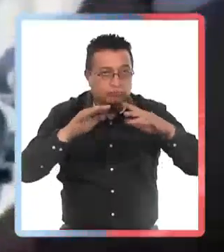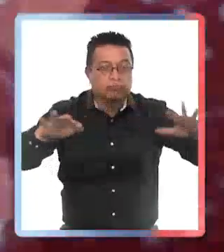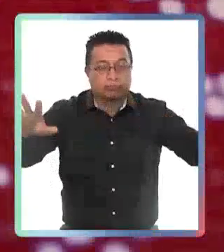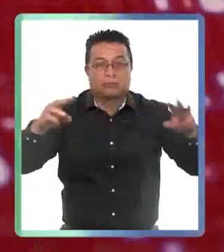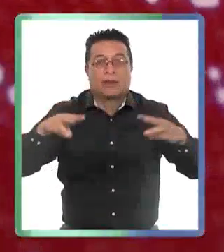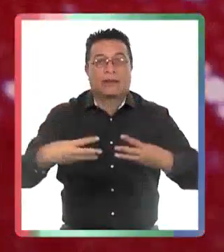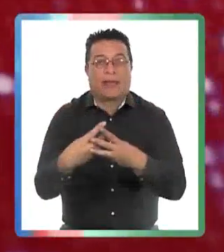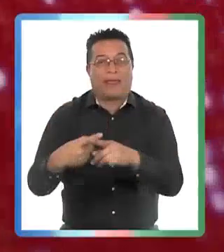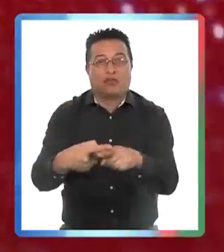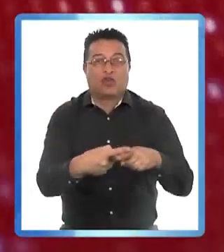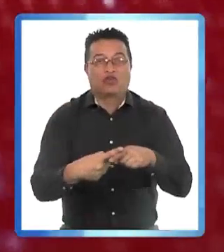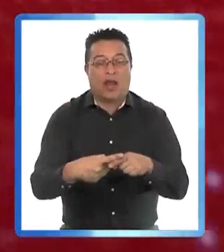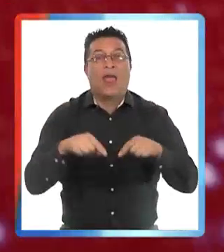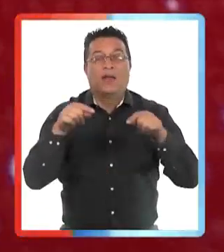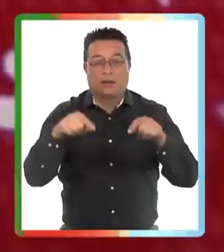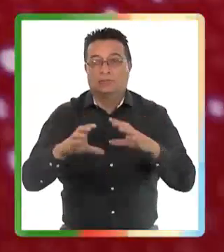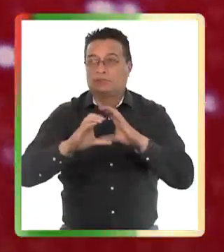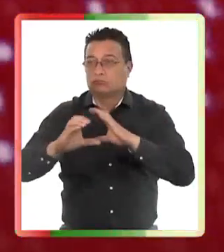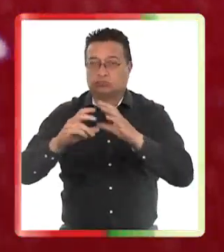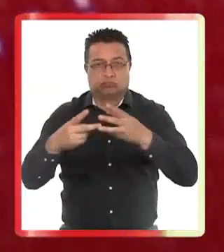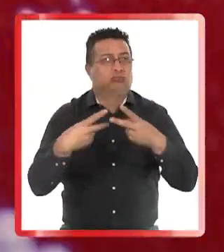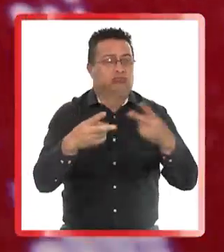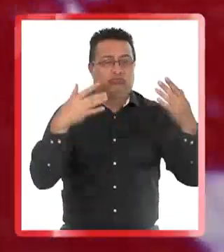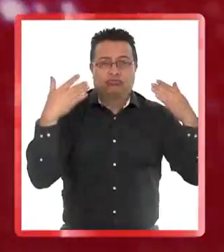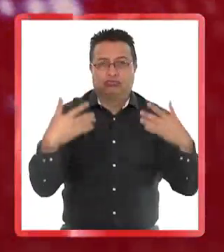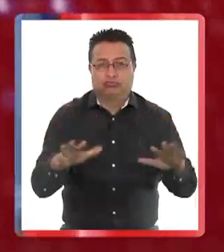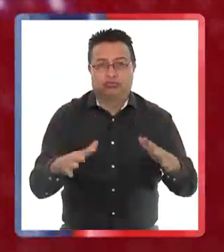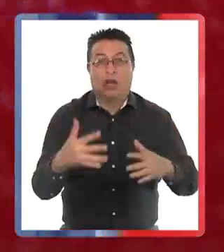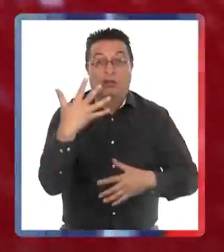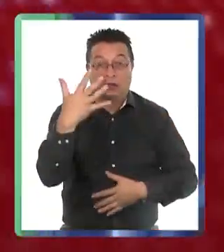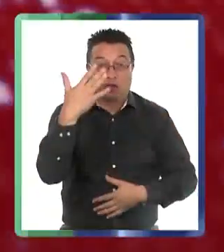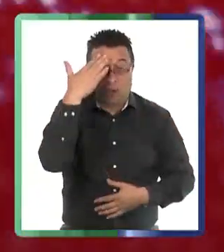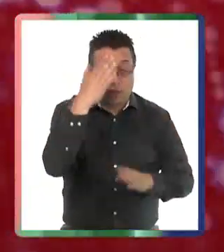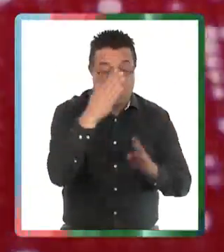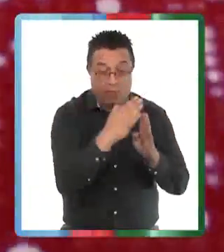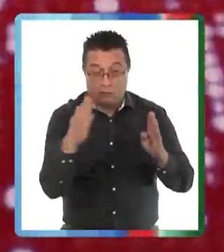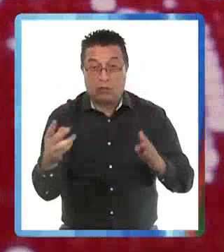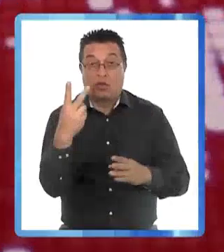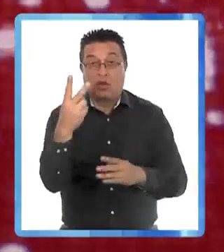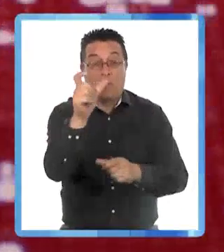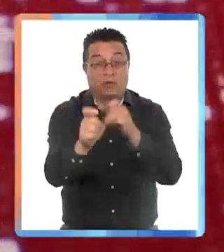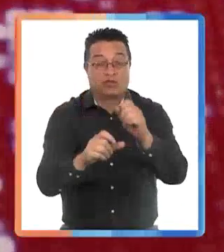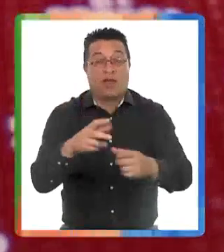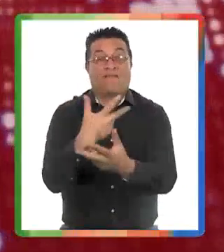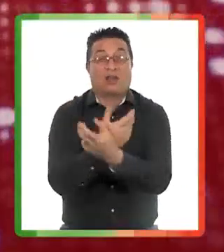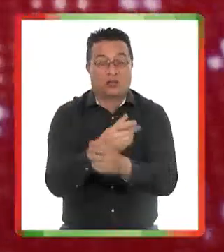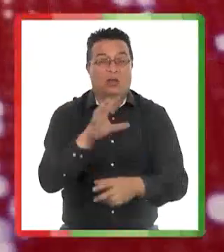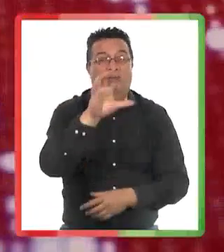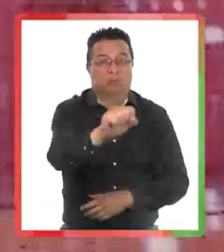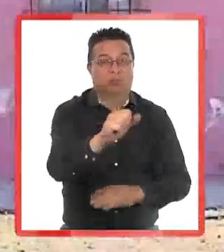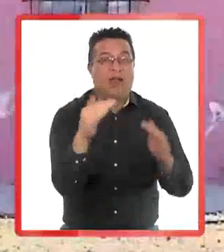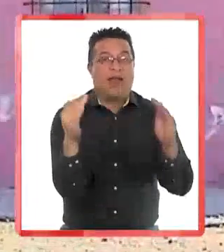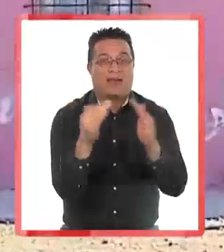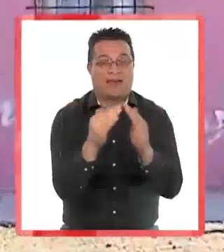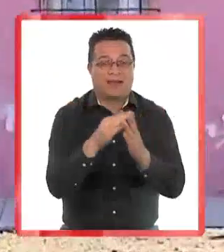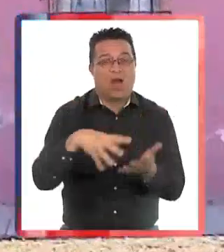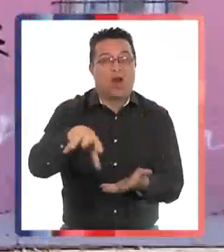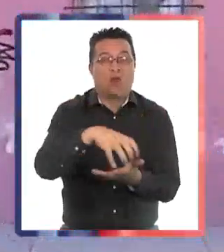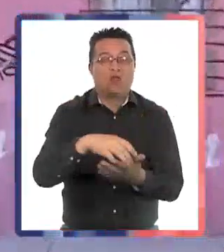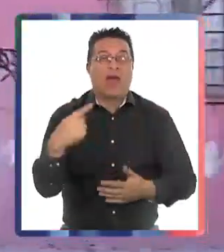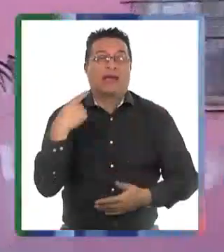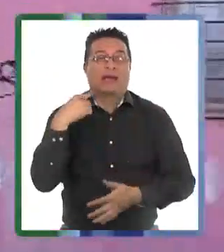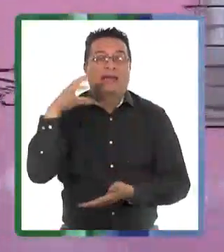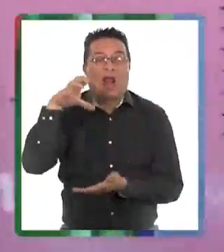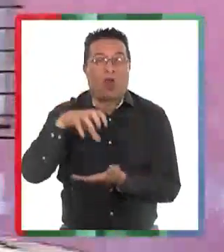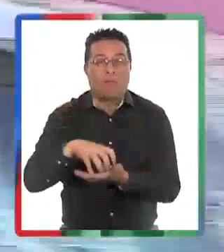Los retratos de tres de ellos ya circulaban por las redes sociales y los medios de comunicación. 5 días después del crimen, dos ciudadanos venezolanos